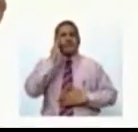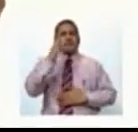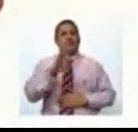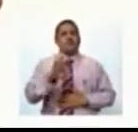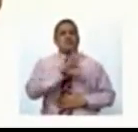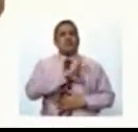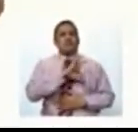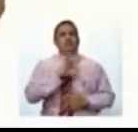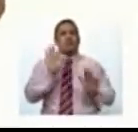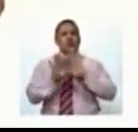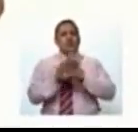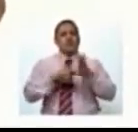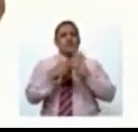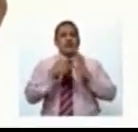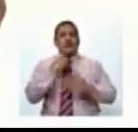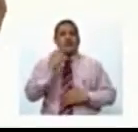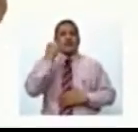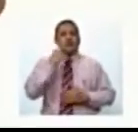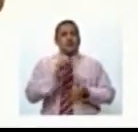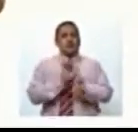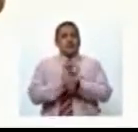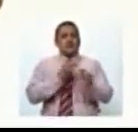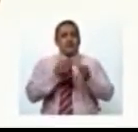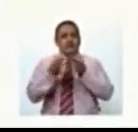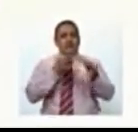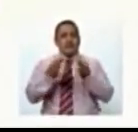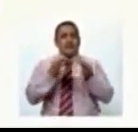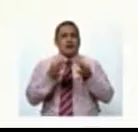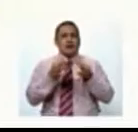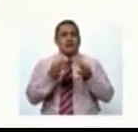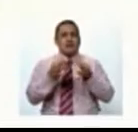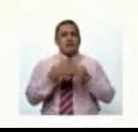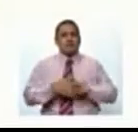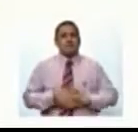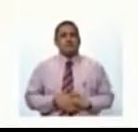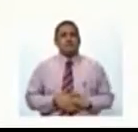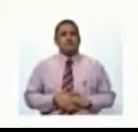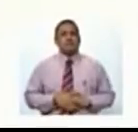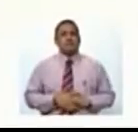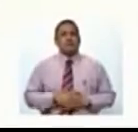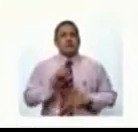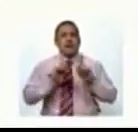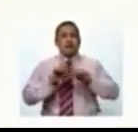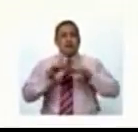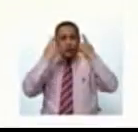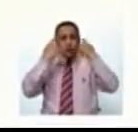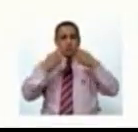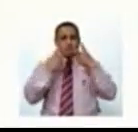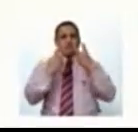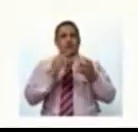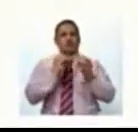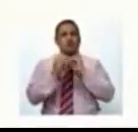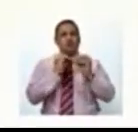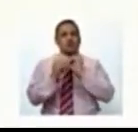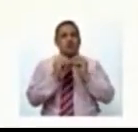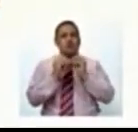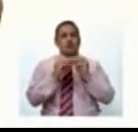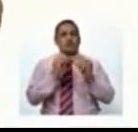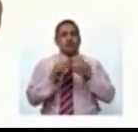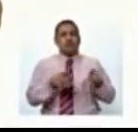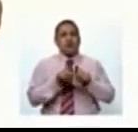sea, en derecho penal se suele hablar de aquella decisión que resuelve sobre la